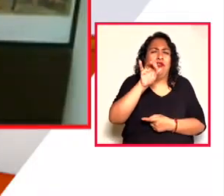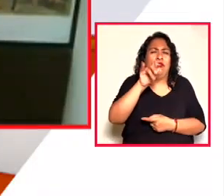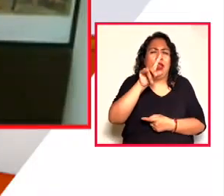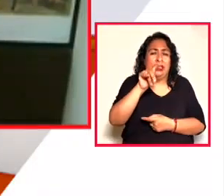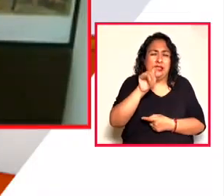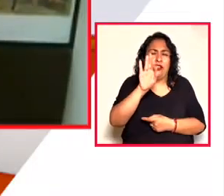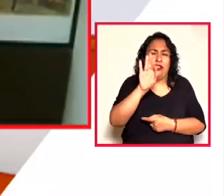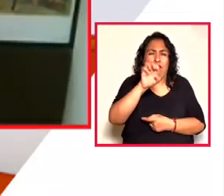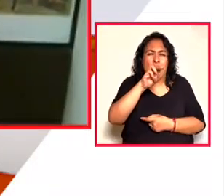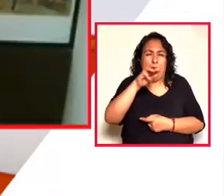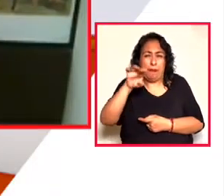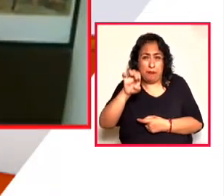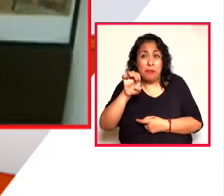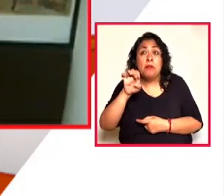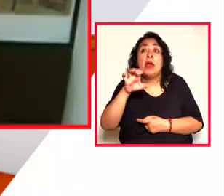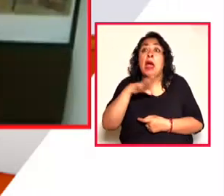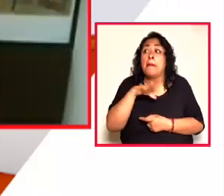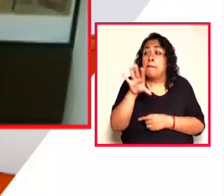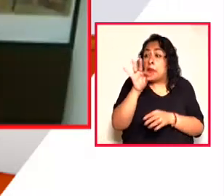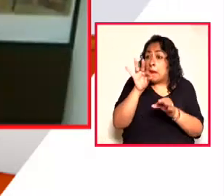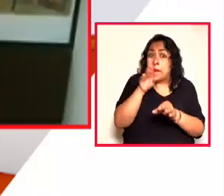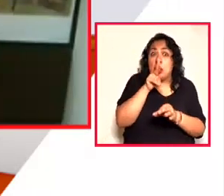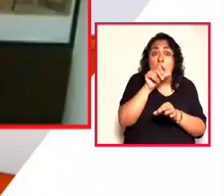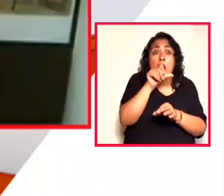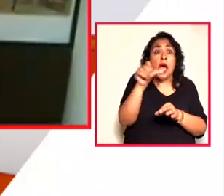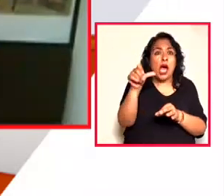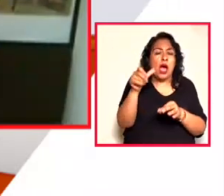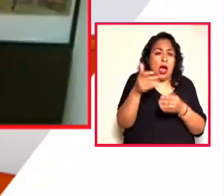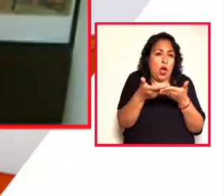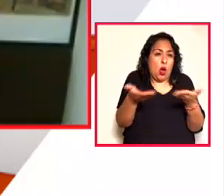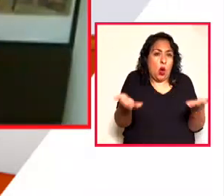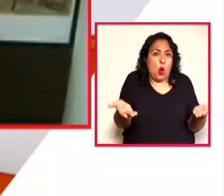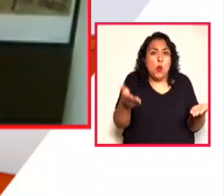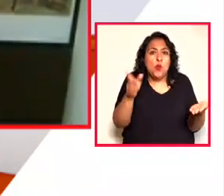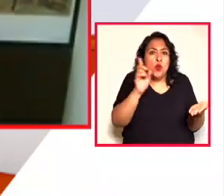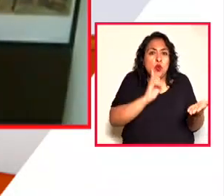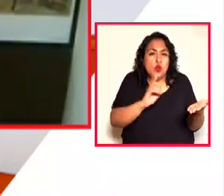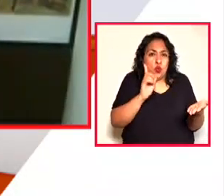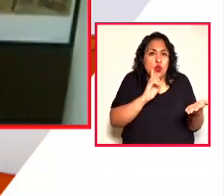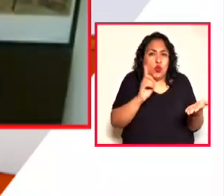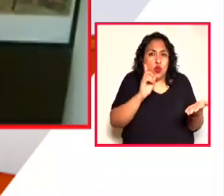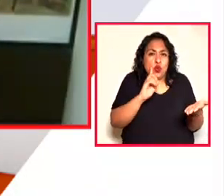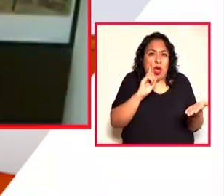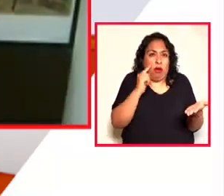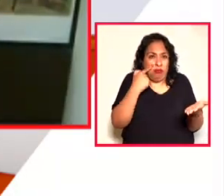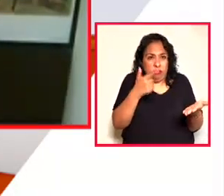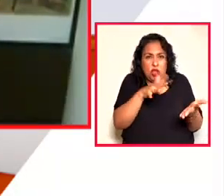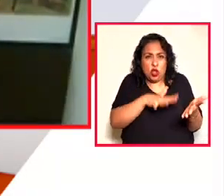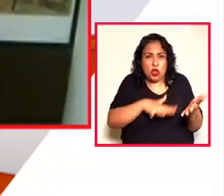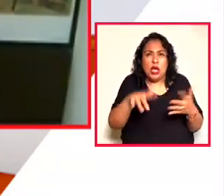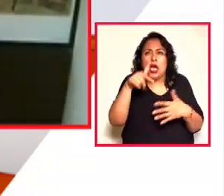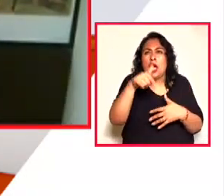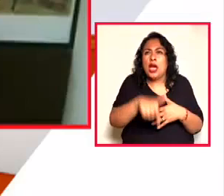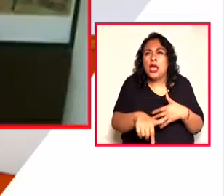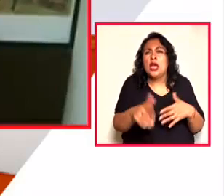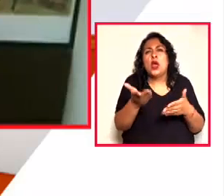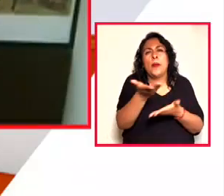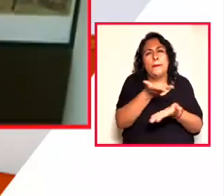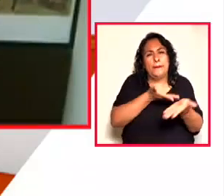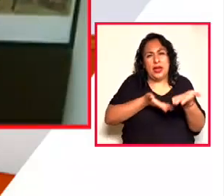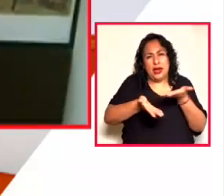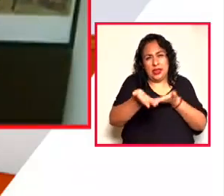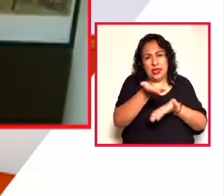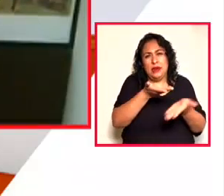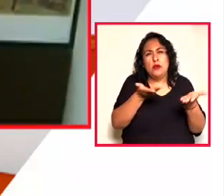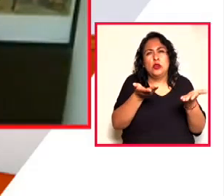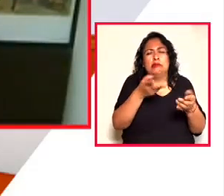ofrece la mejor selección de películas sobre la actualidad femenina en el mundo. Aquí les mostramos, les compartimos instantes de lo